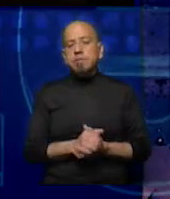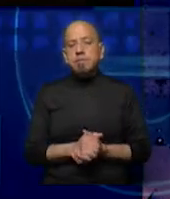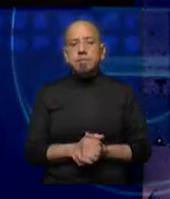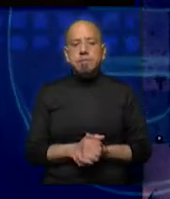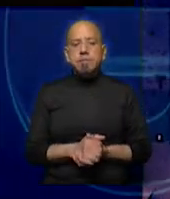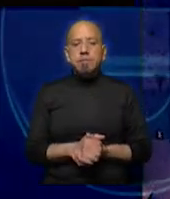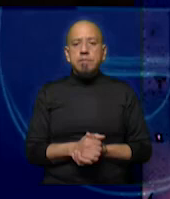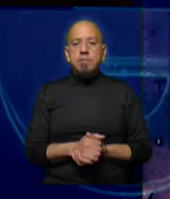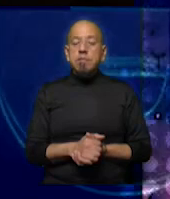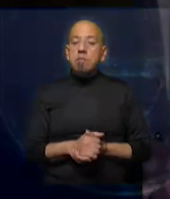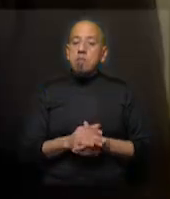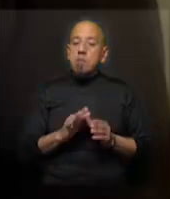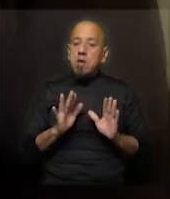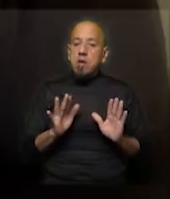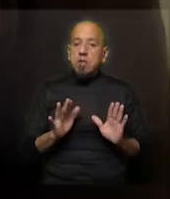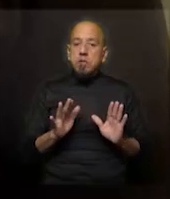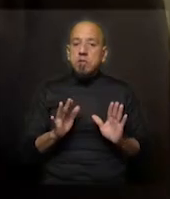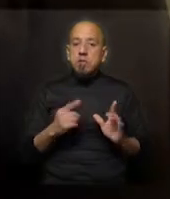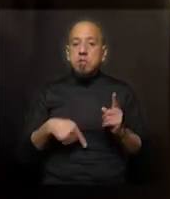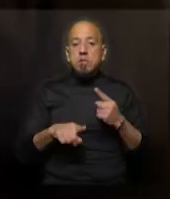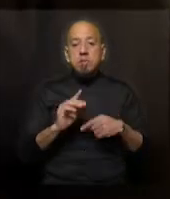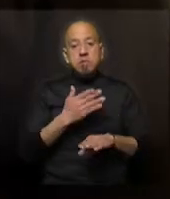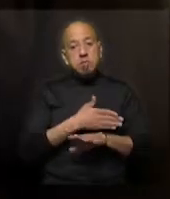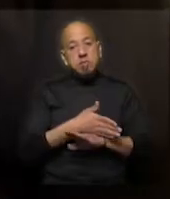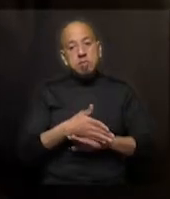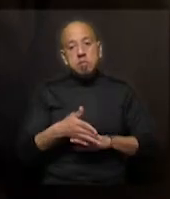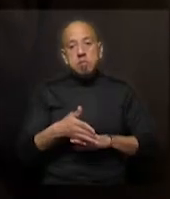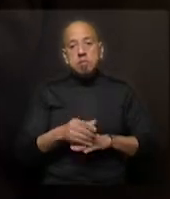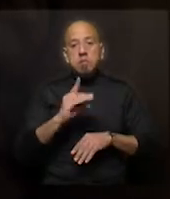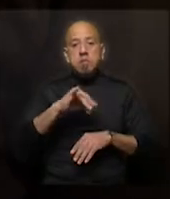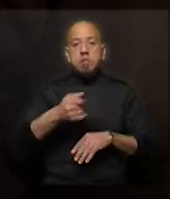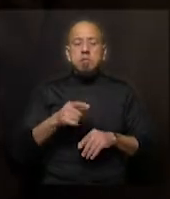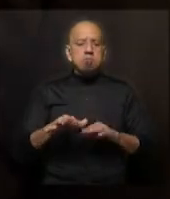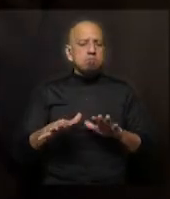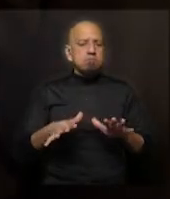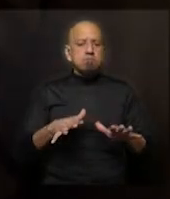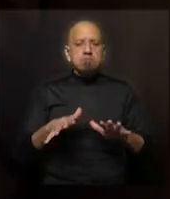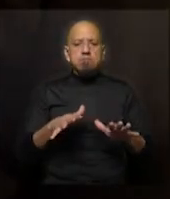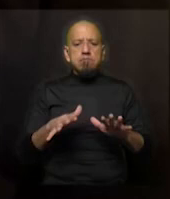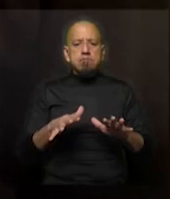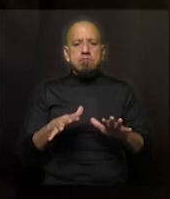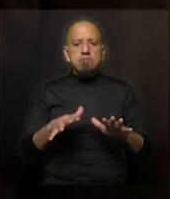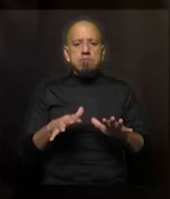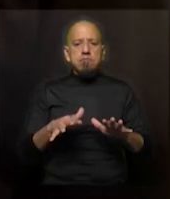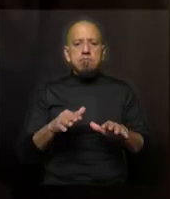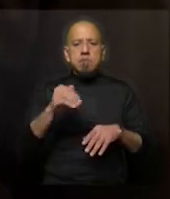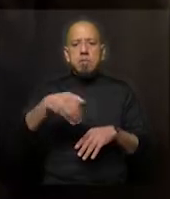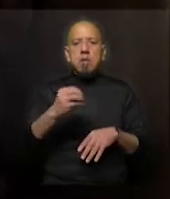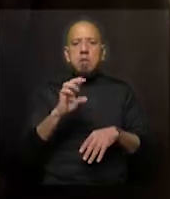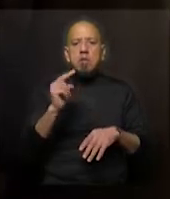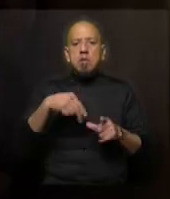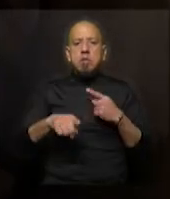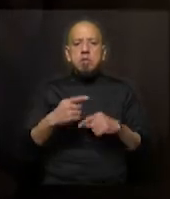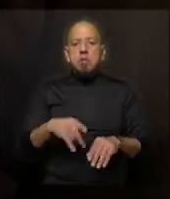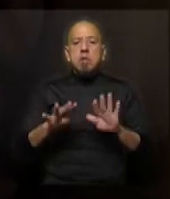igual creo que no es muy justamente porque después viene Dj Yo supongo que estará arrancando Morón a eso de